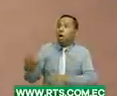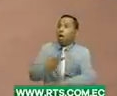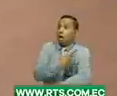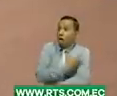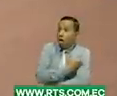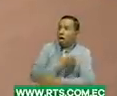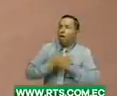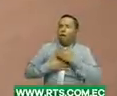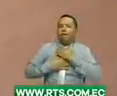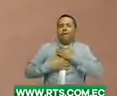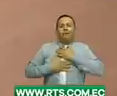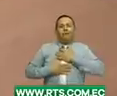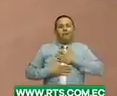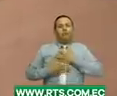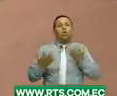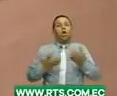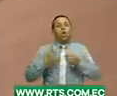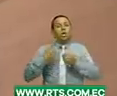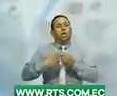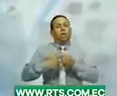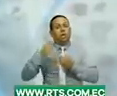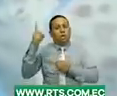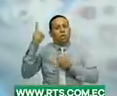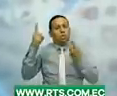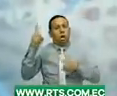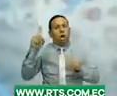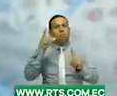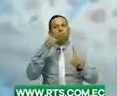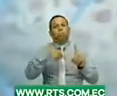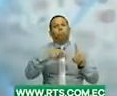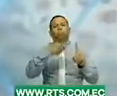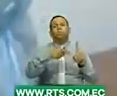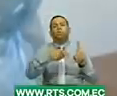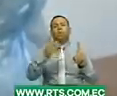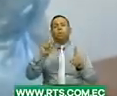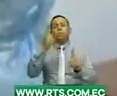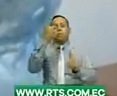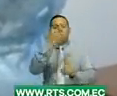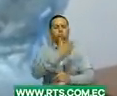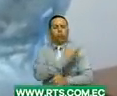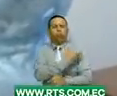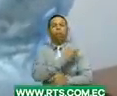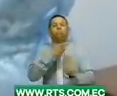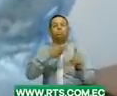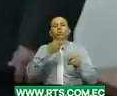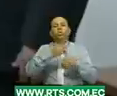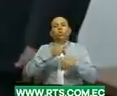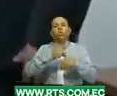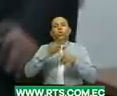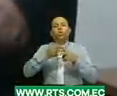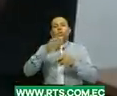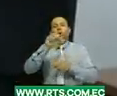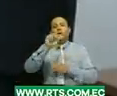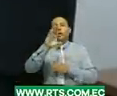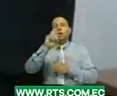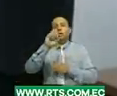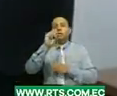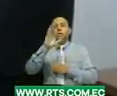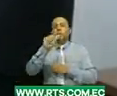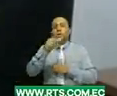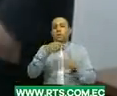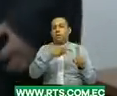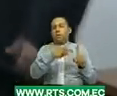el Hospital Carlos Andrade Marín de Quito, el primer galeno que recibió la vacuna fue Pablo Acosta. Nuestra misión siempre es